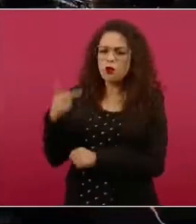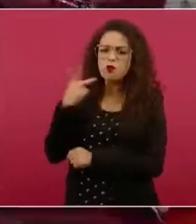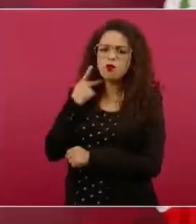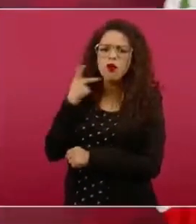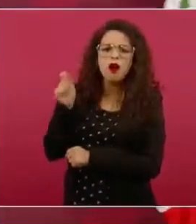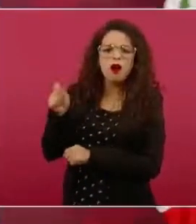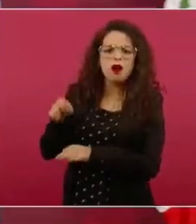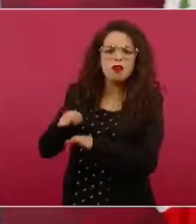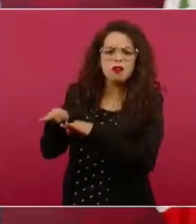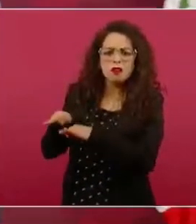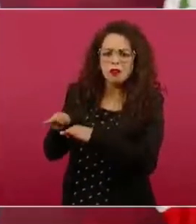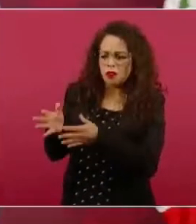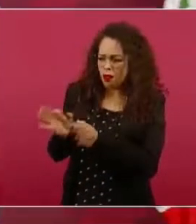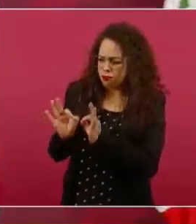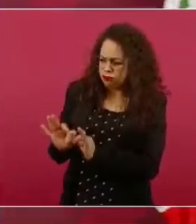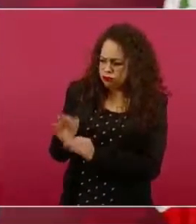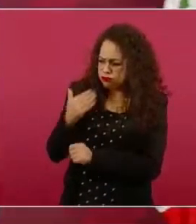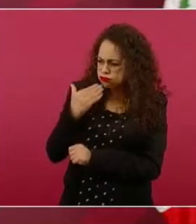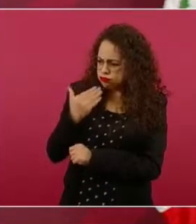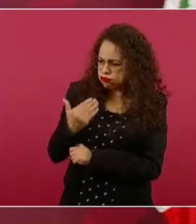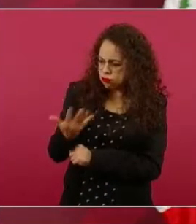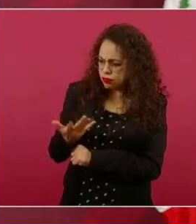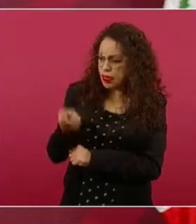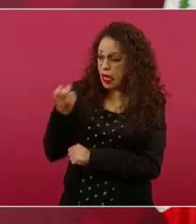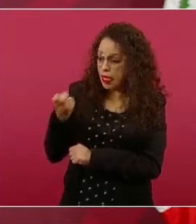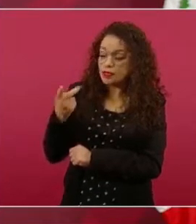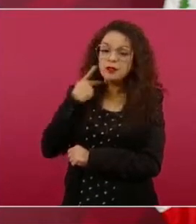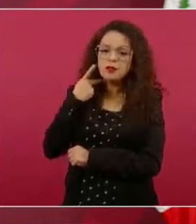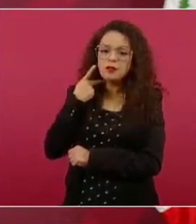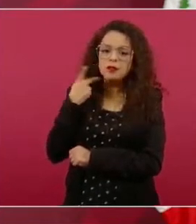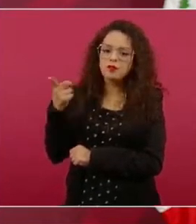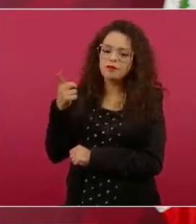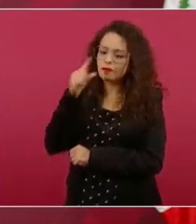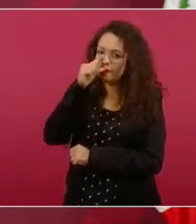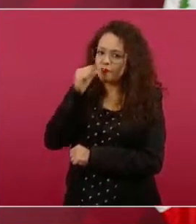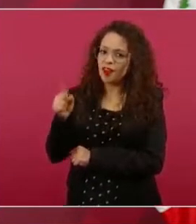Y ahí falló la política.